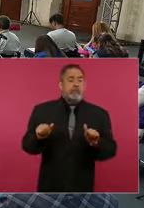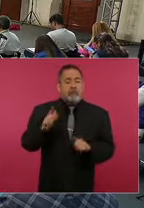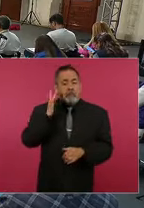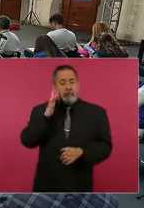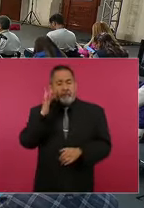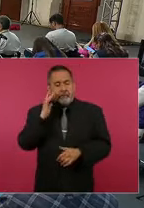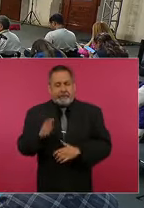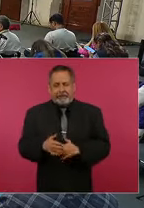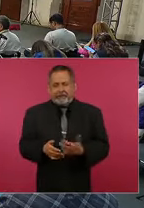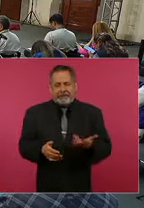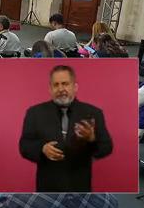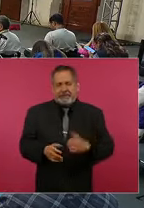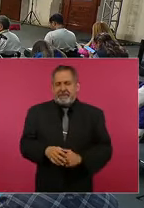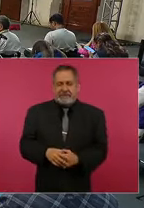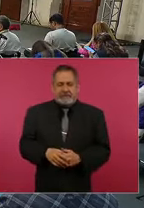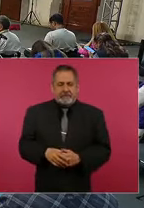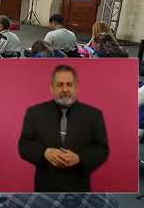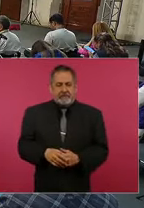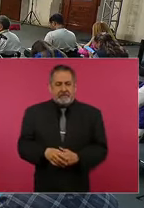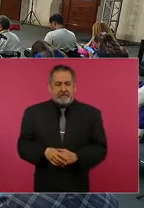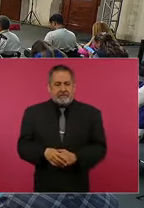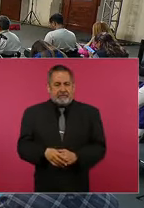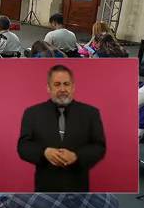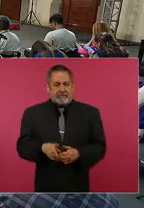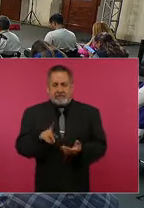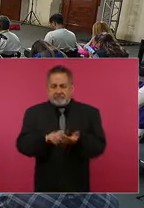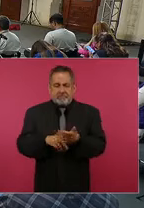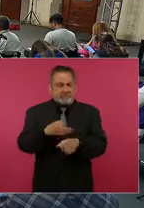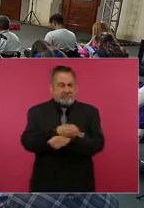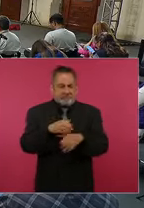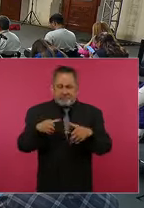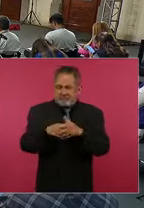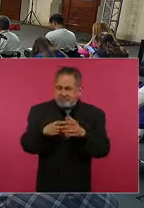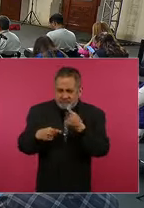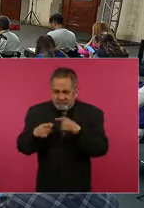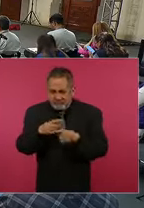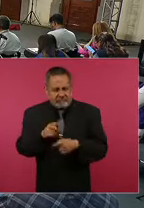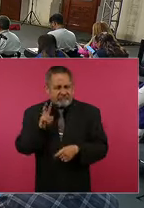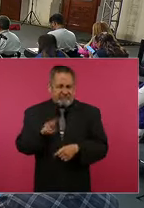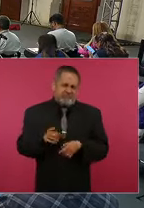para las pláticas en familia, en la intimidad.